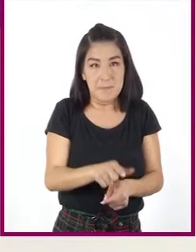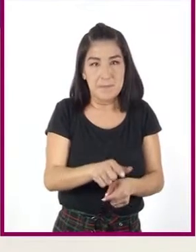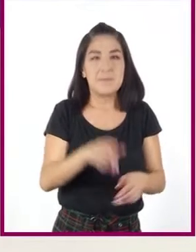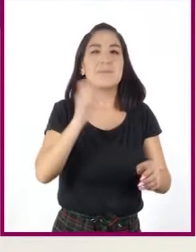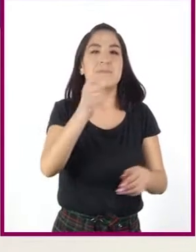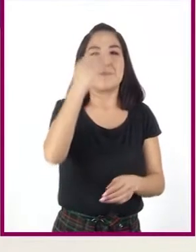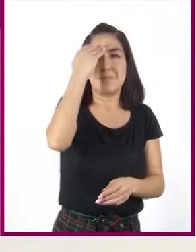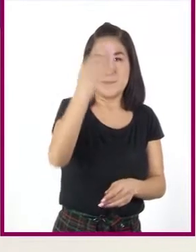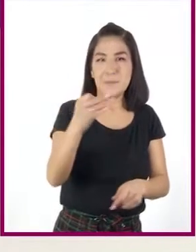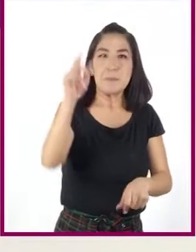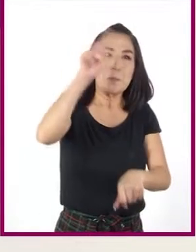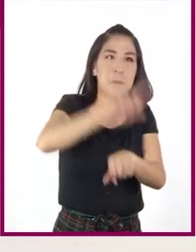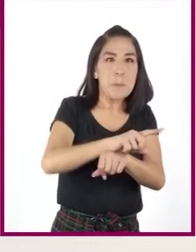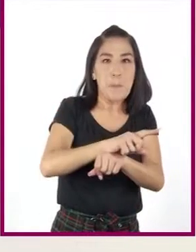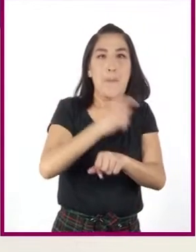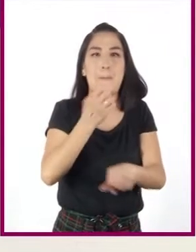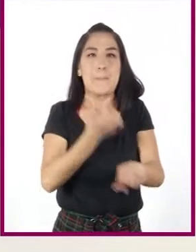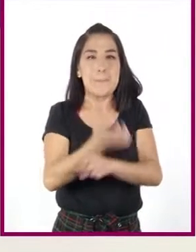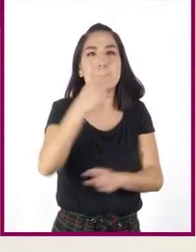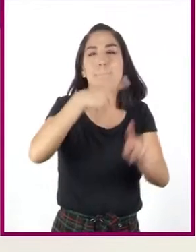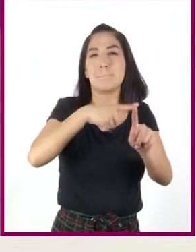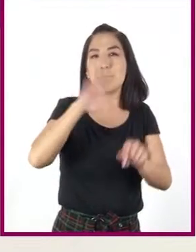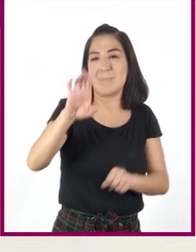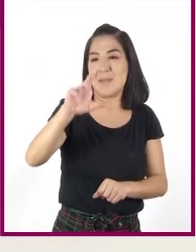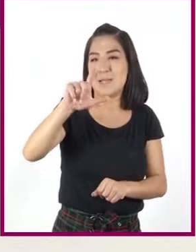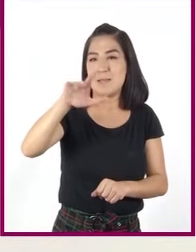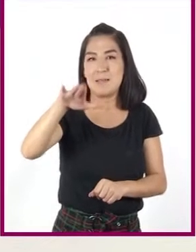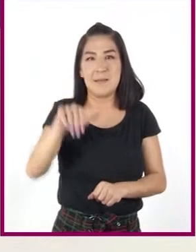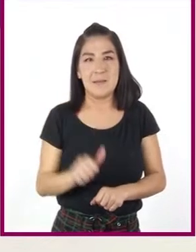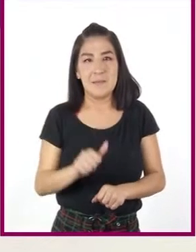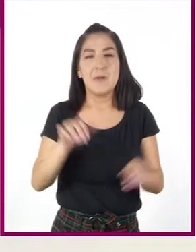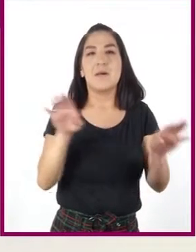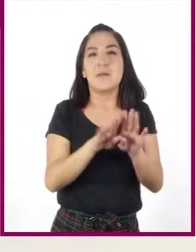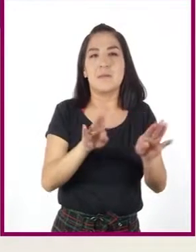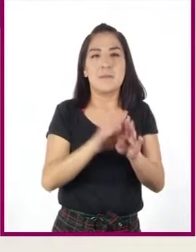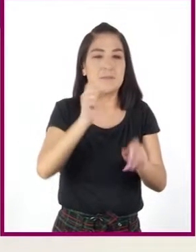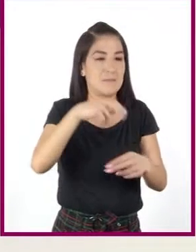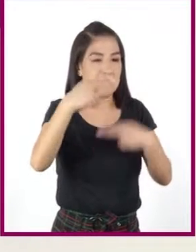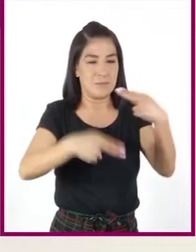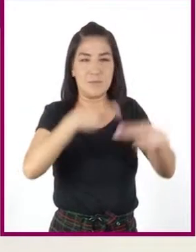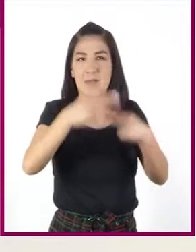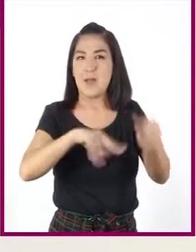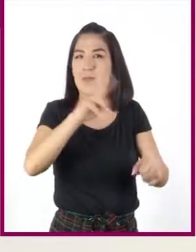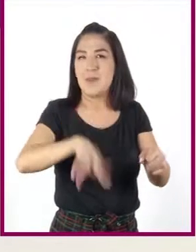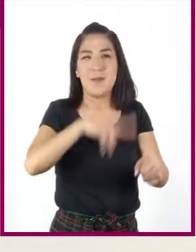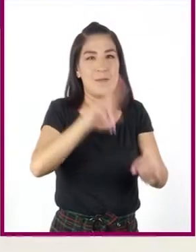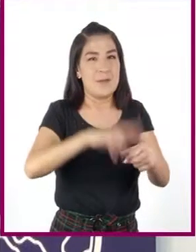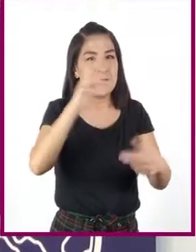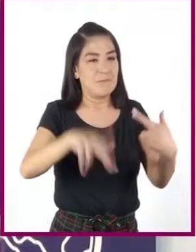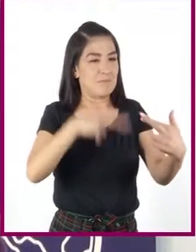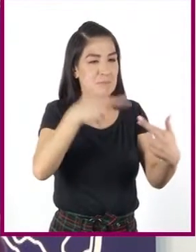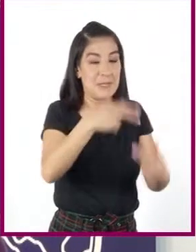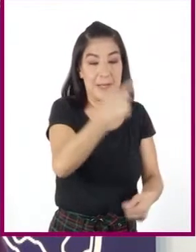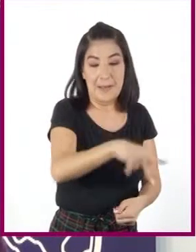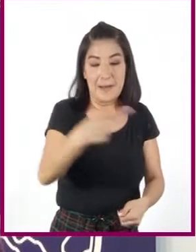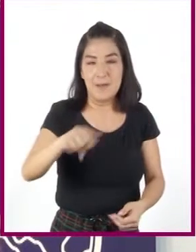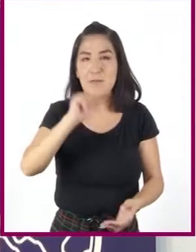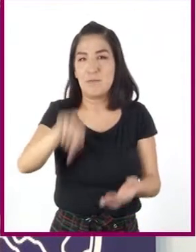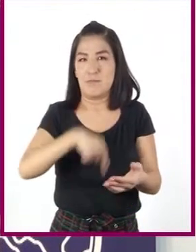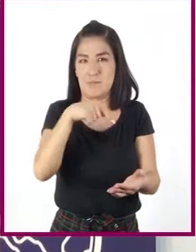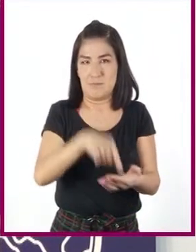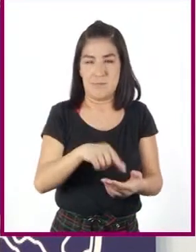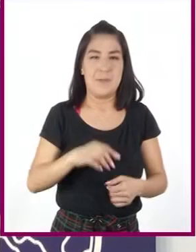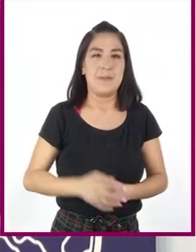un estado del tiempo, un clima y una región natural diferentes en cada lugar de la Tierra. La lluvia,